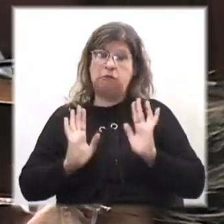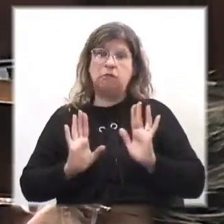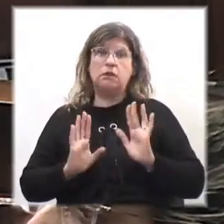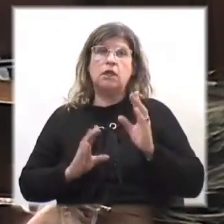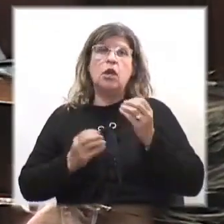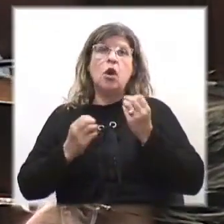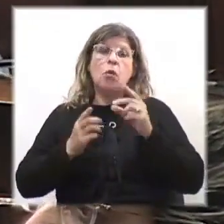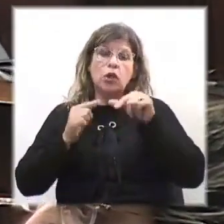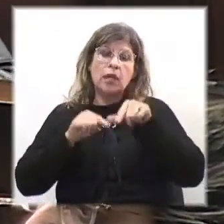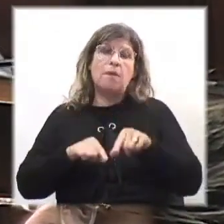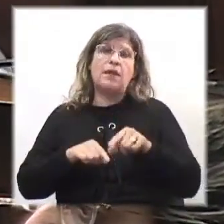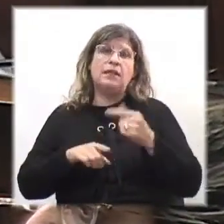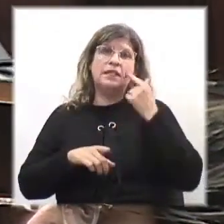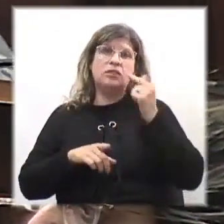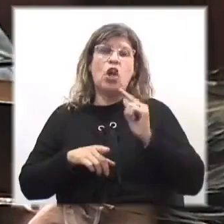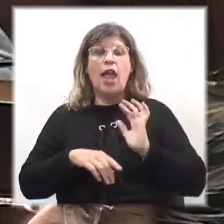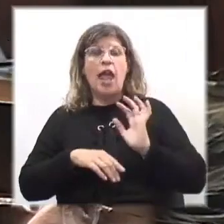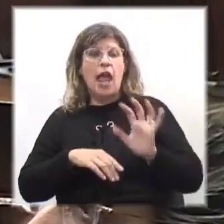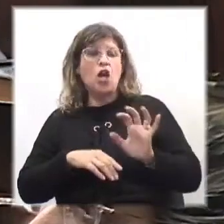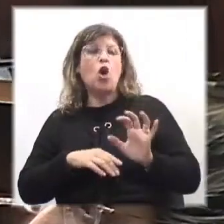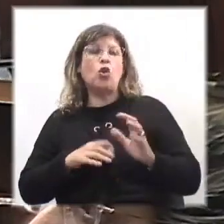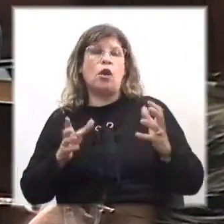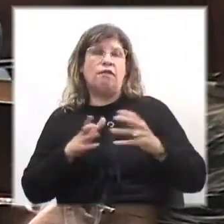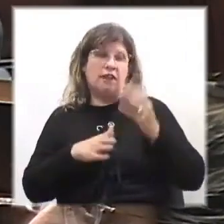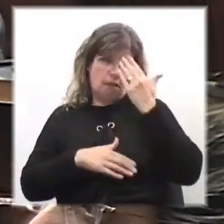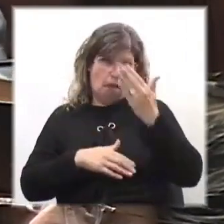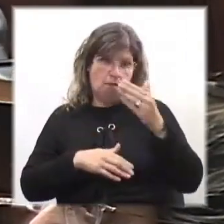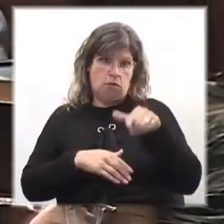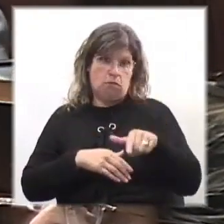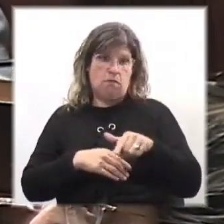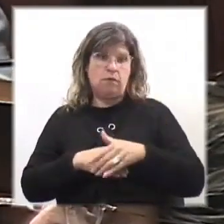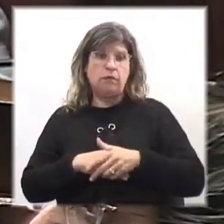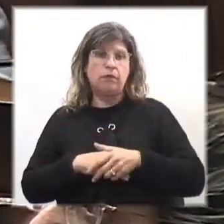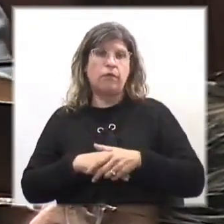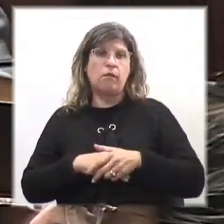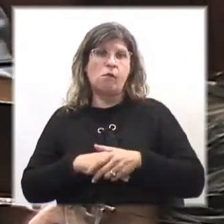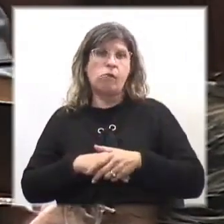para eso es el odio al frente amplio